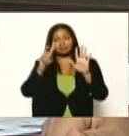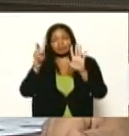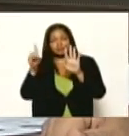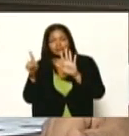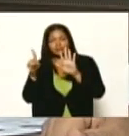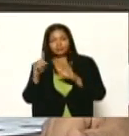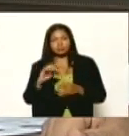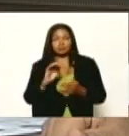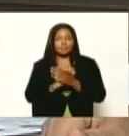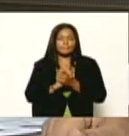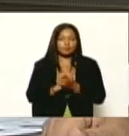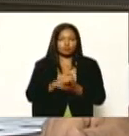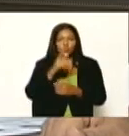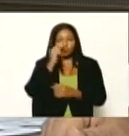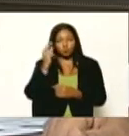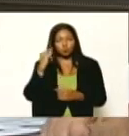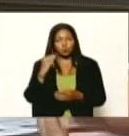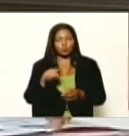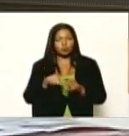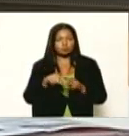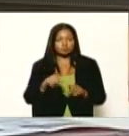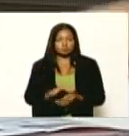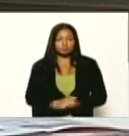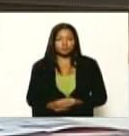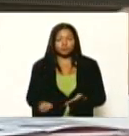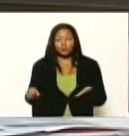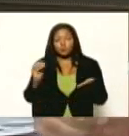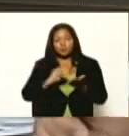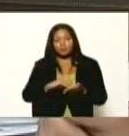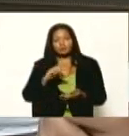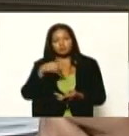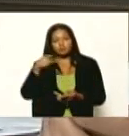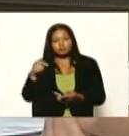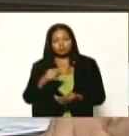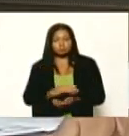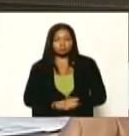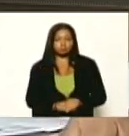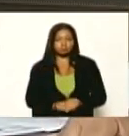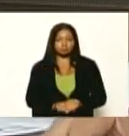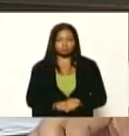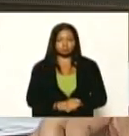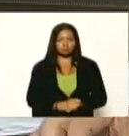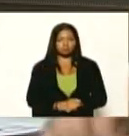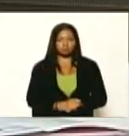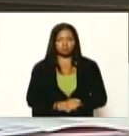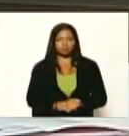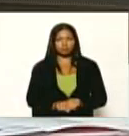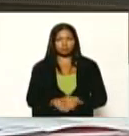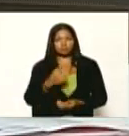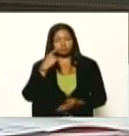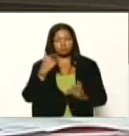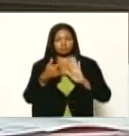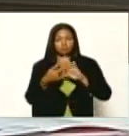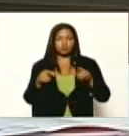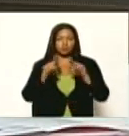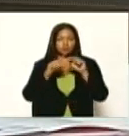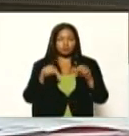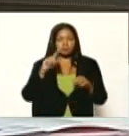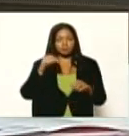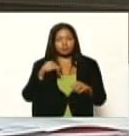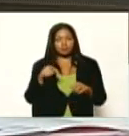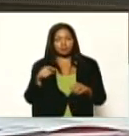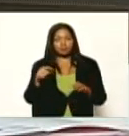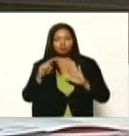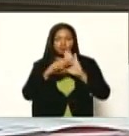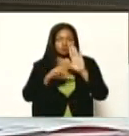2.542.676 compañeros y compañeras. Naguará otra vez. Sí, señor. Fíjese, fíjese lo siguiente, ¿no? Usted, la instrucción